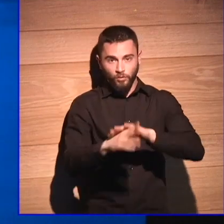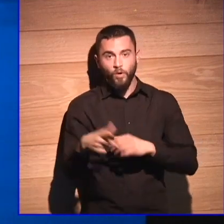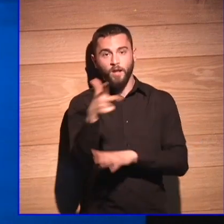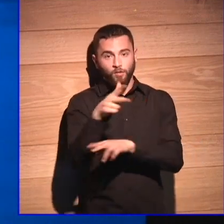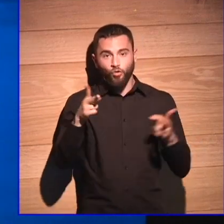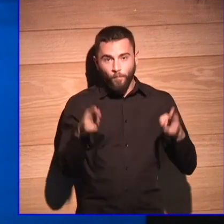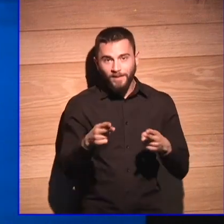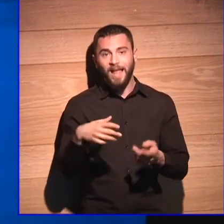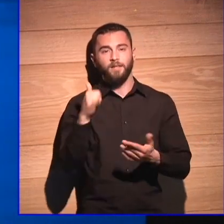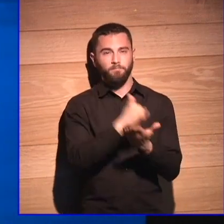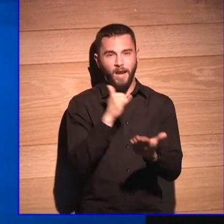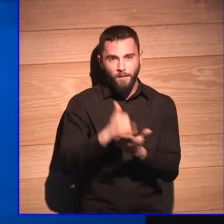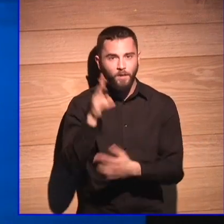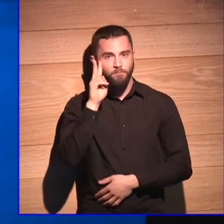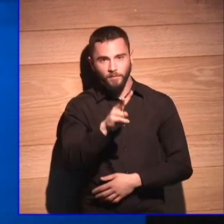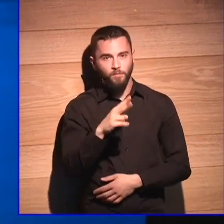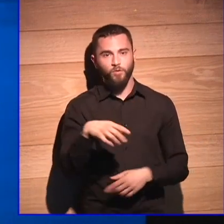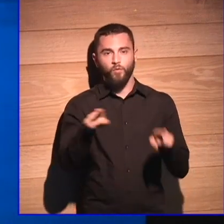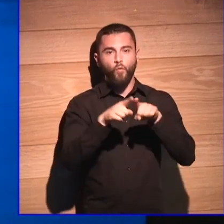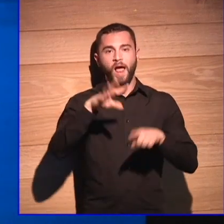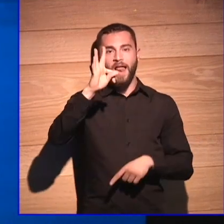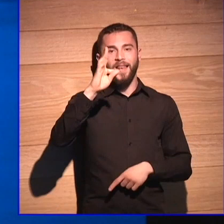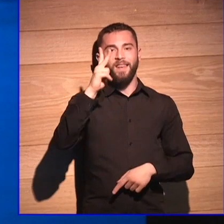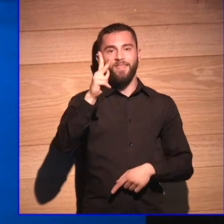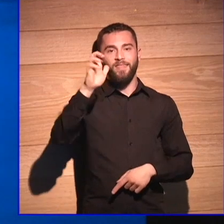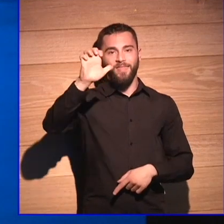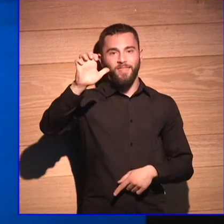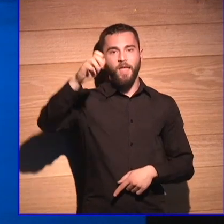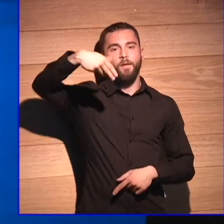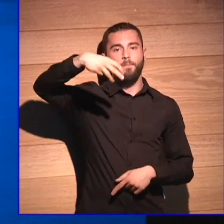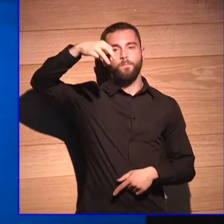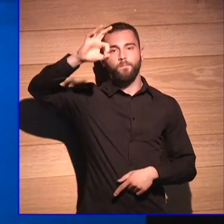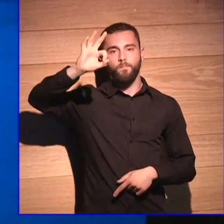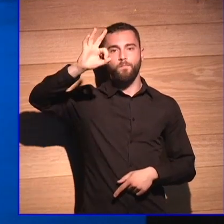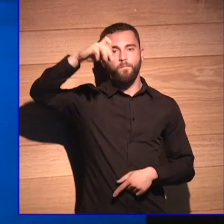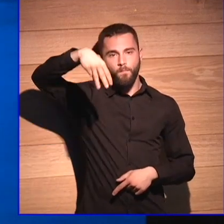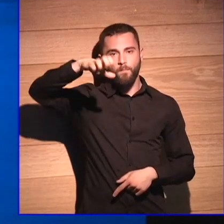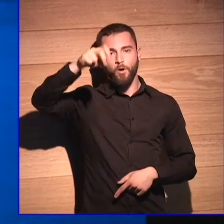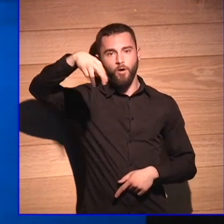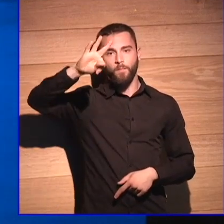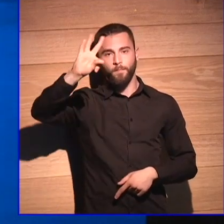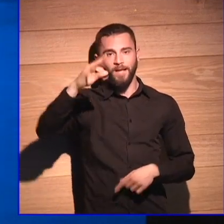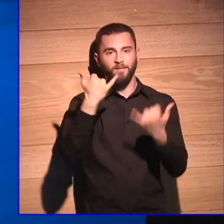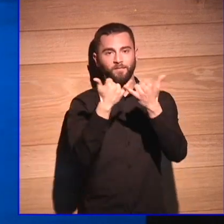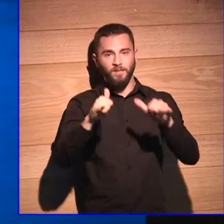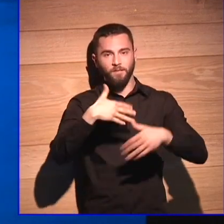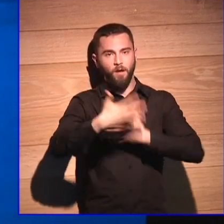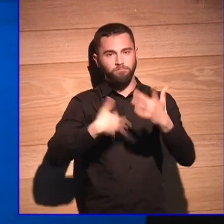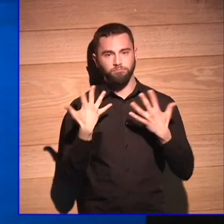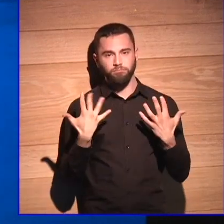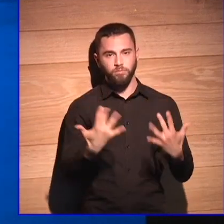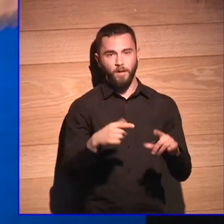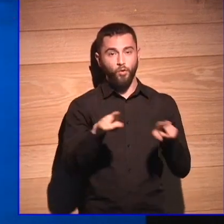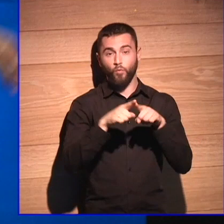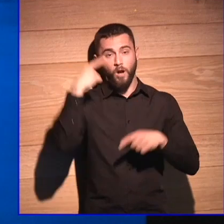viendo experimentos como The Moment. Queremos que el propio festival vaya evolucionando tan rápido como evoluciona todo este